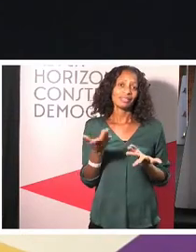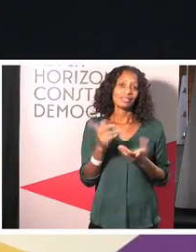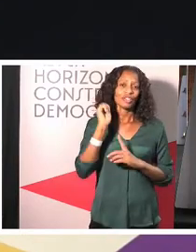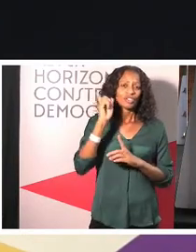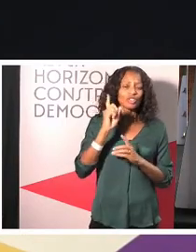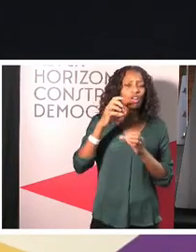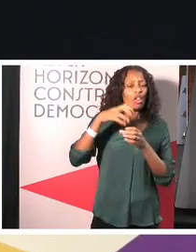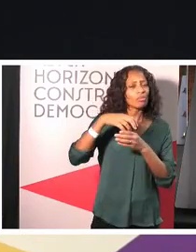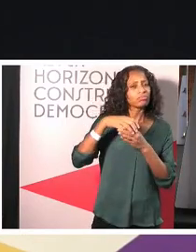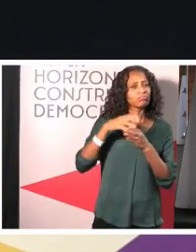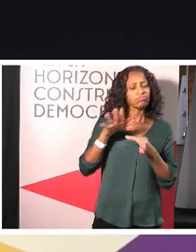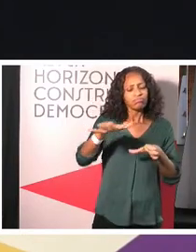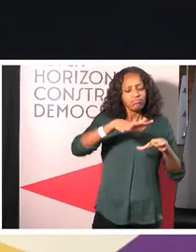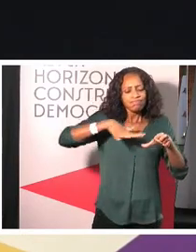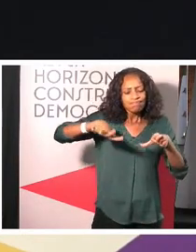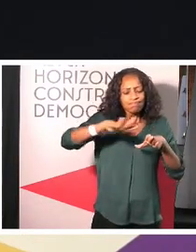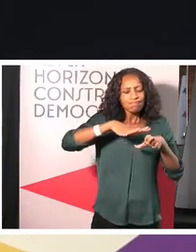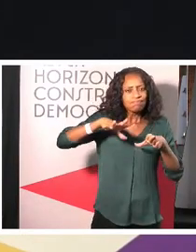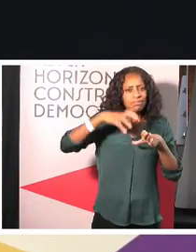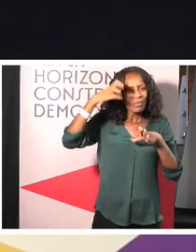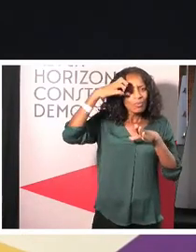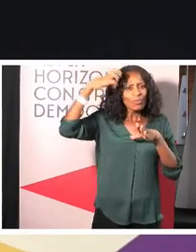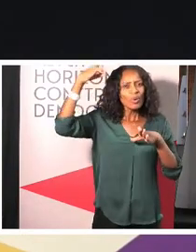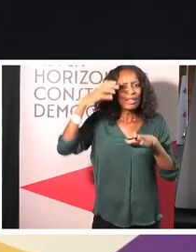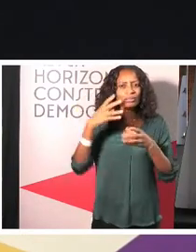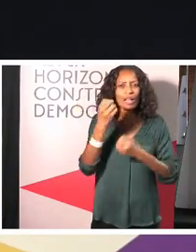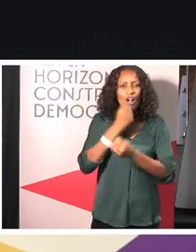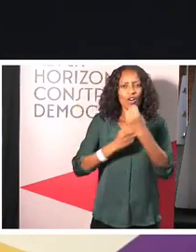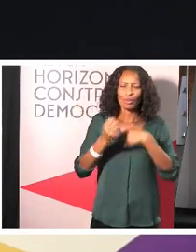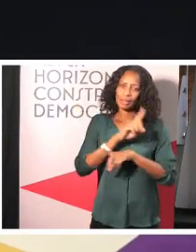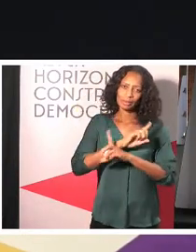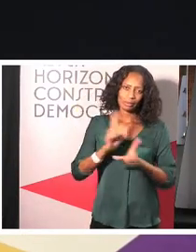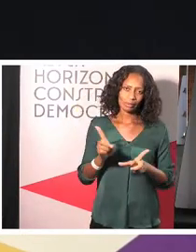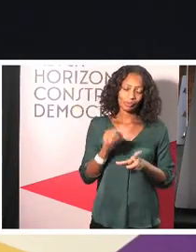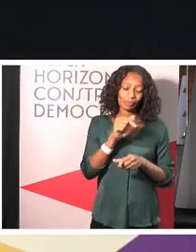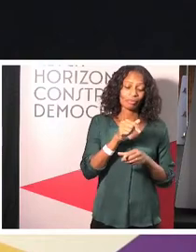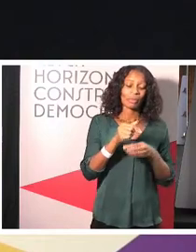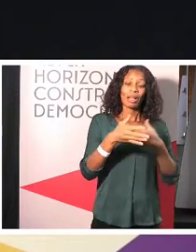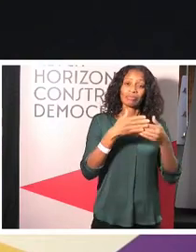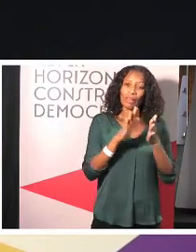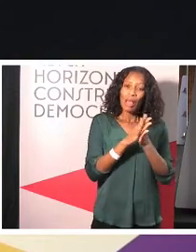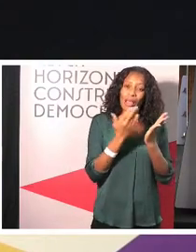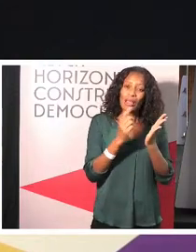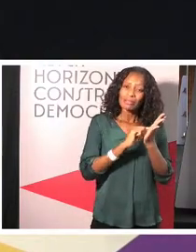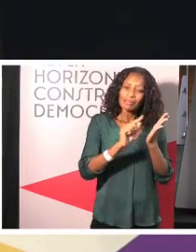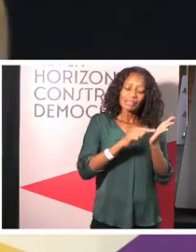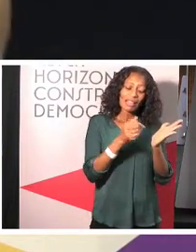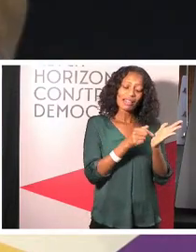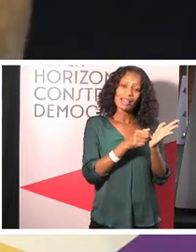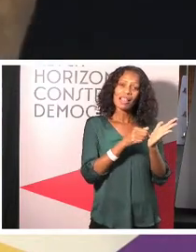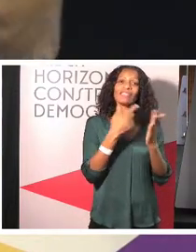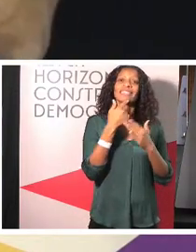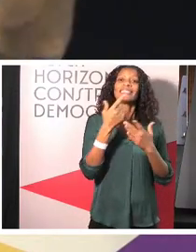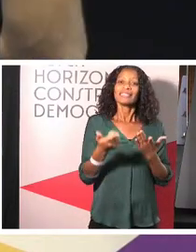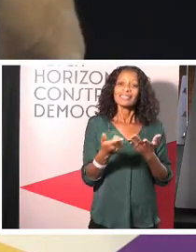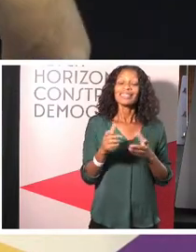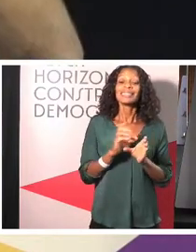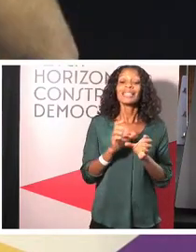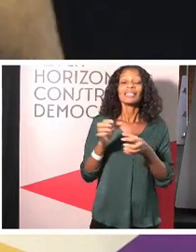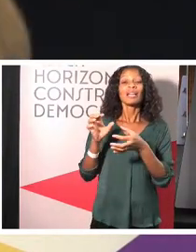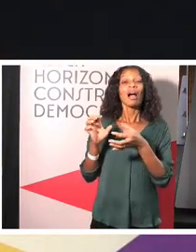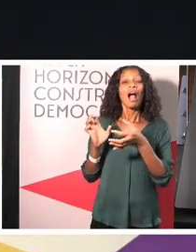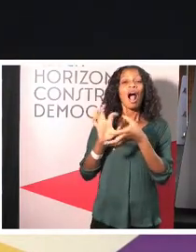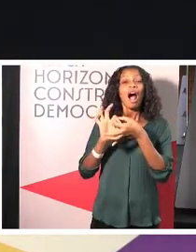Entonces, Marx, claro, termina diciendo que, claro, esta asociación de individuos libres y